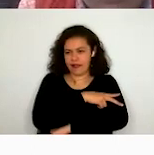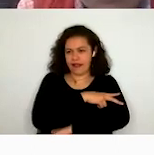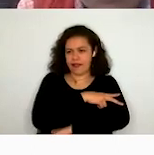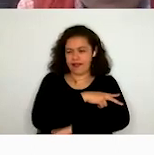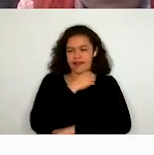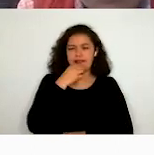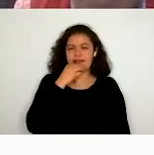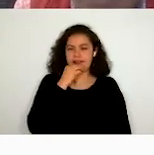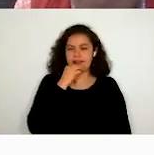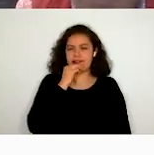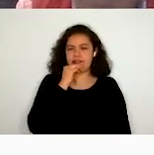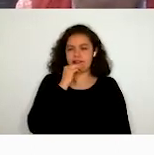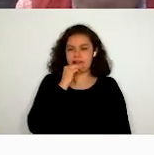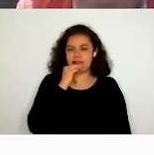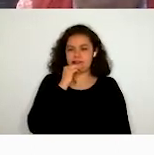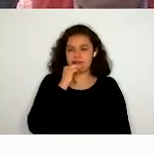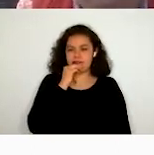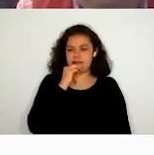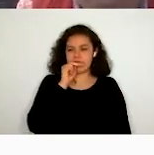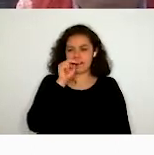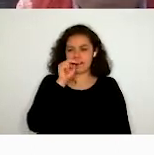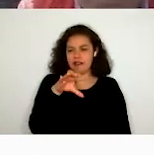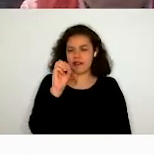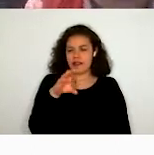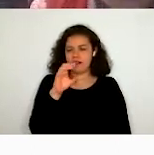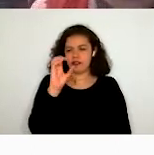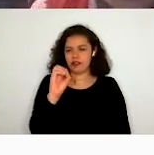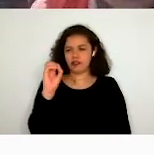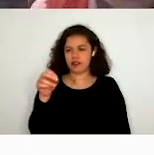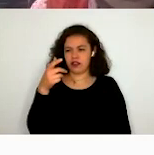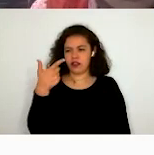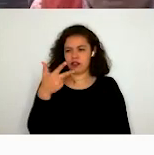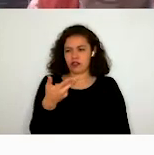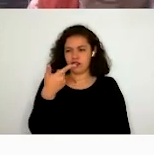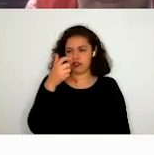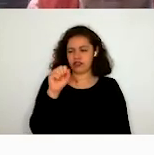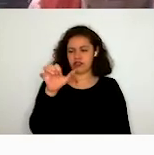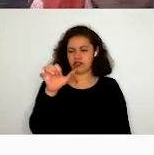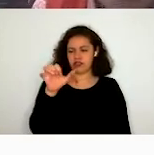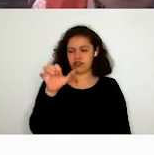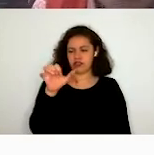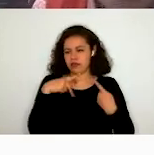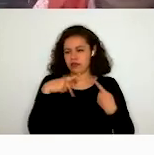Aplicarse las disposiciones que establece la NOM 008 SEGOP con respecto a las personas con discapacidad.